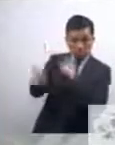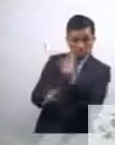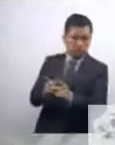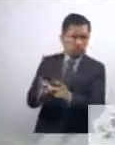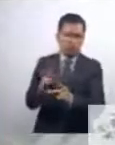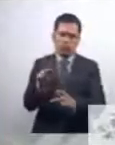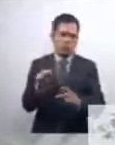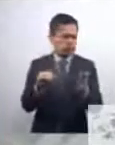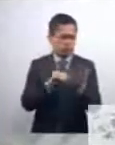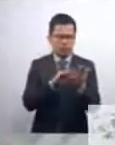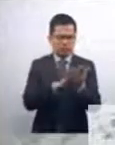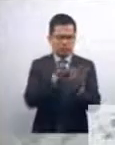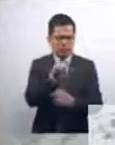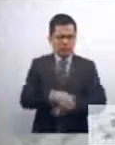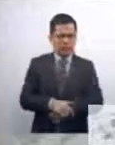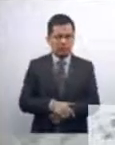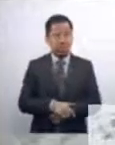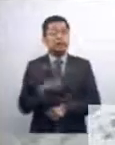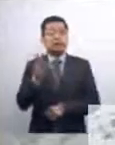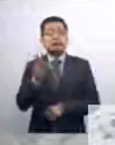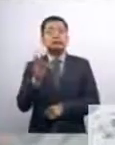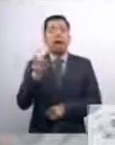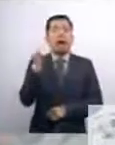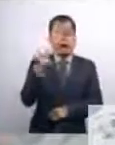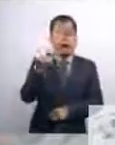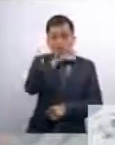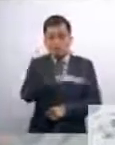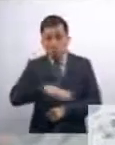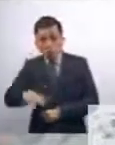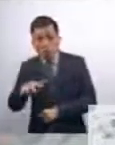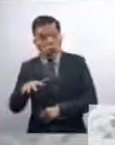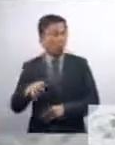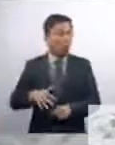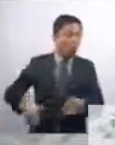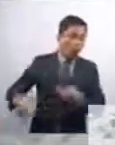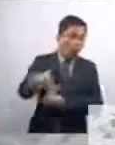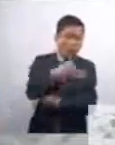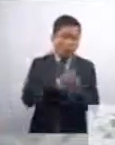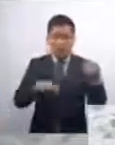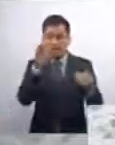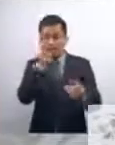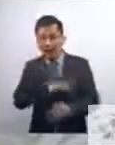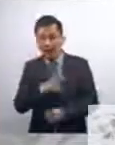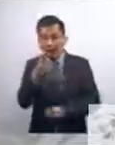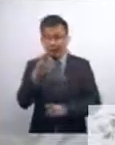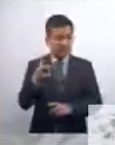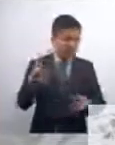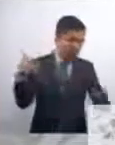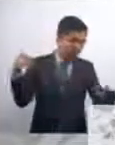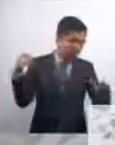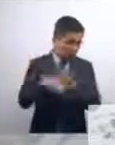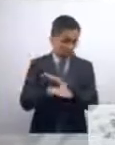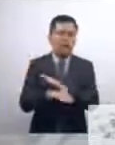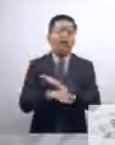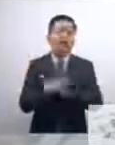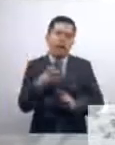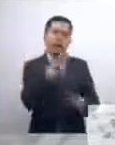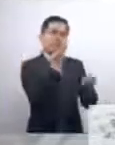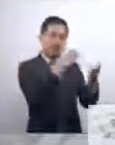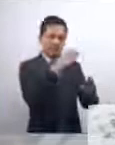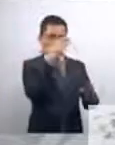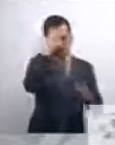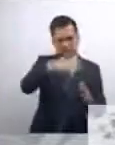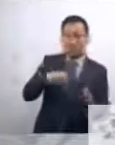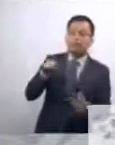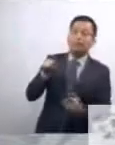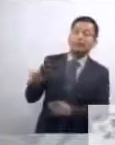económica tiene sentido cuando la afectación es generalizada, como actualmente se vive. Es decir, saber que alguien perdió